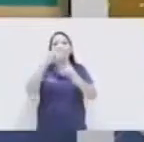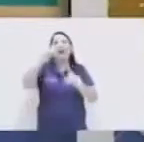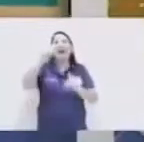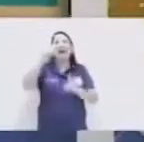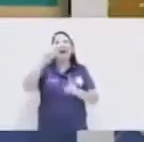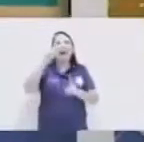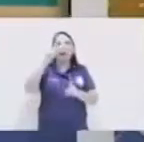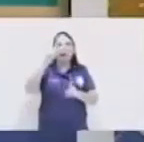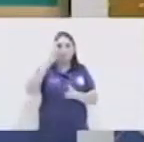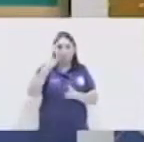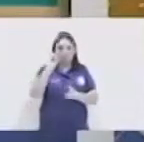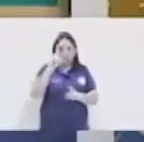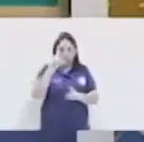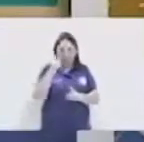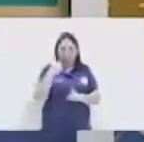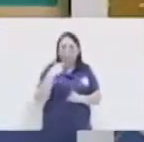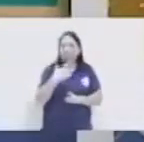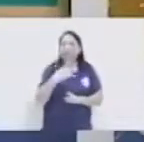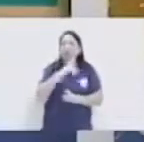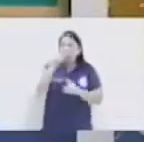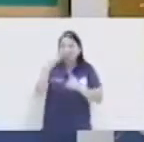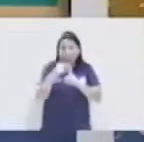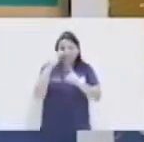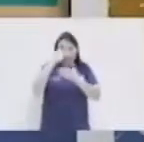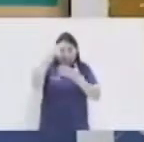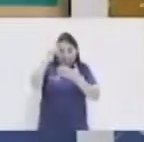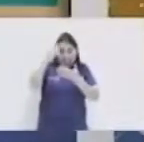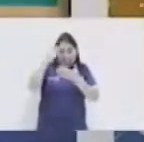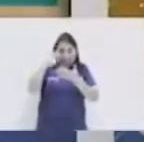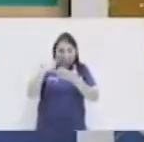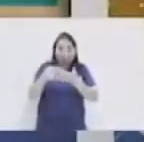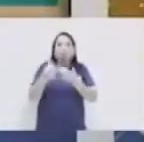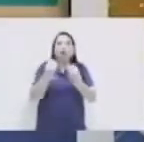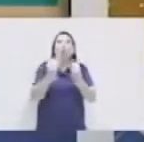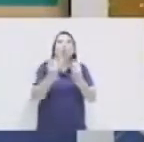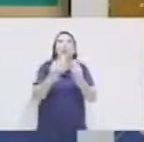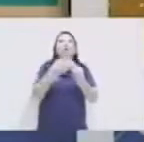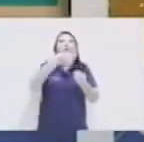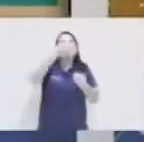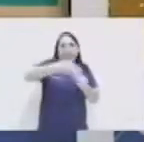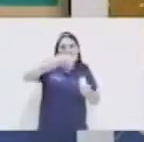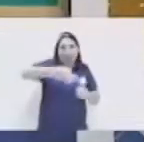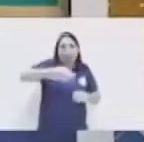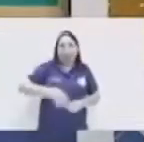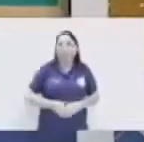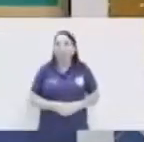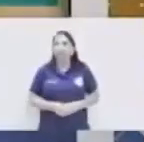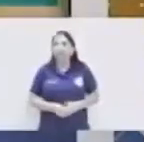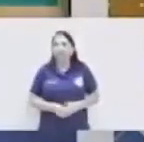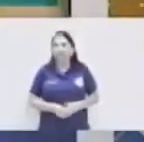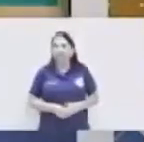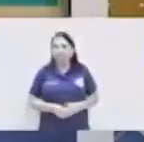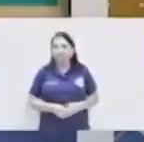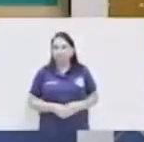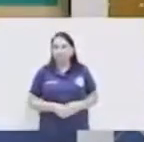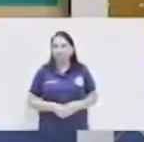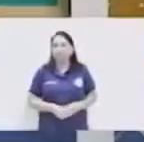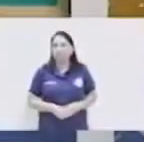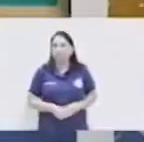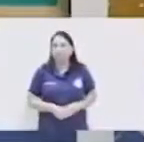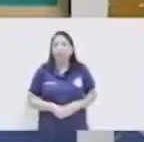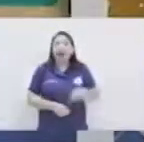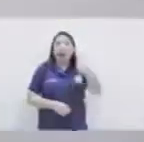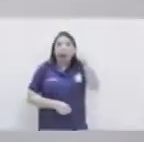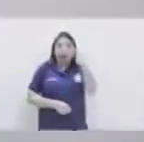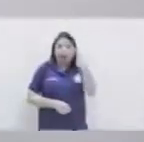para determinar cuál es la posición tenemos que evaluar el valor de a. Si a